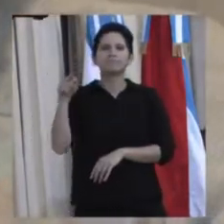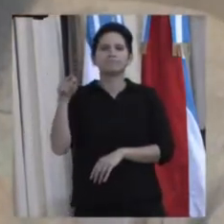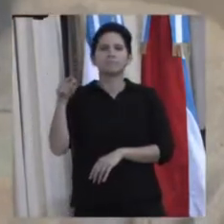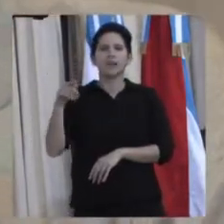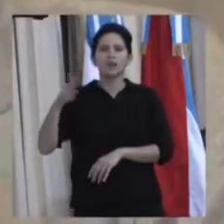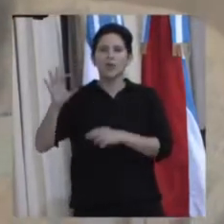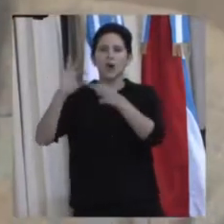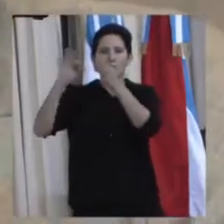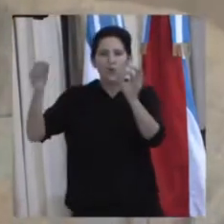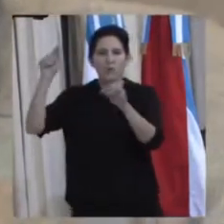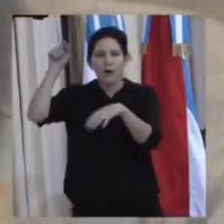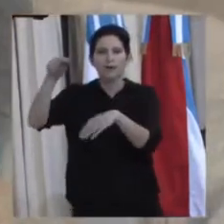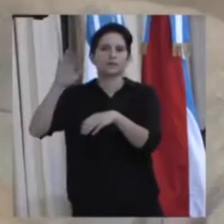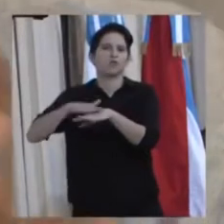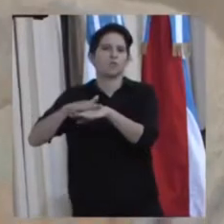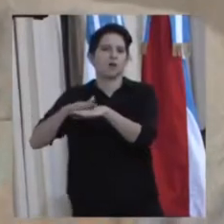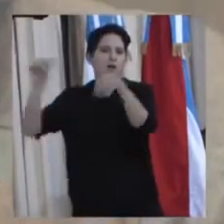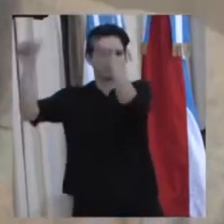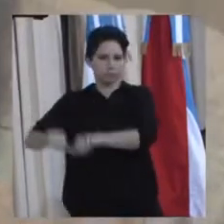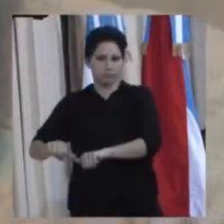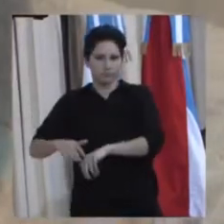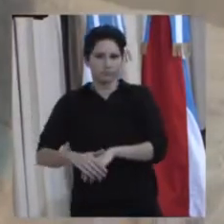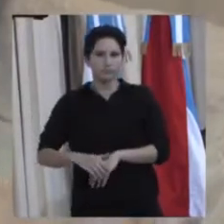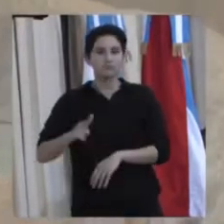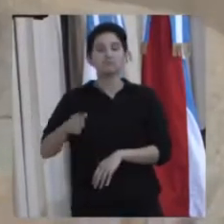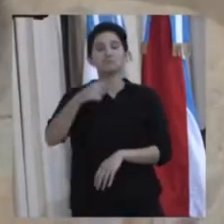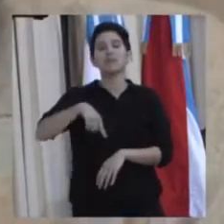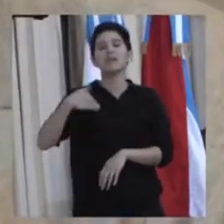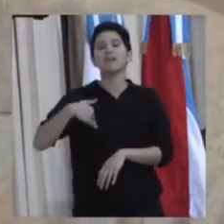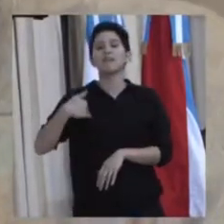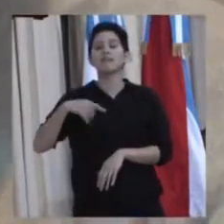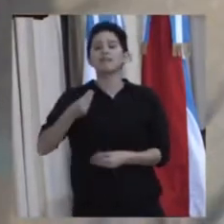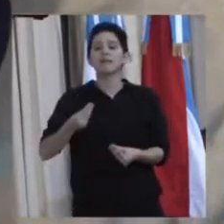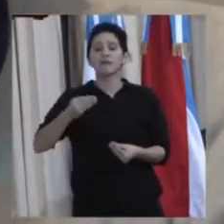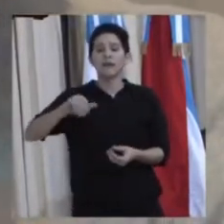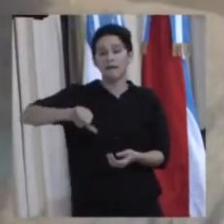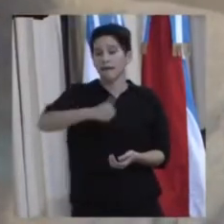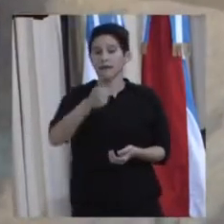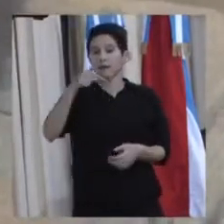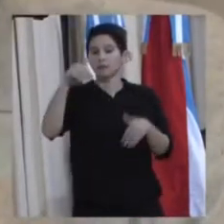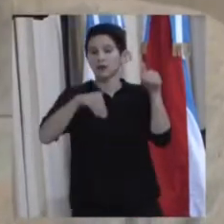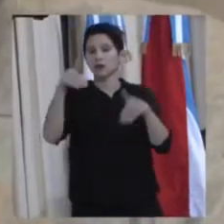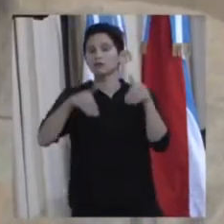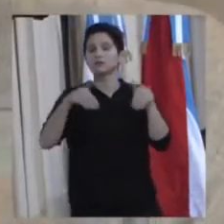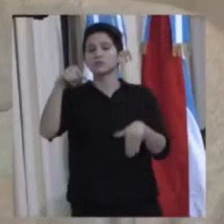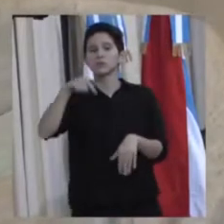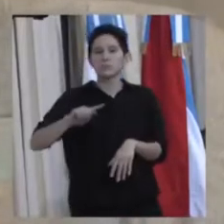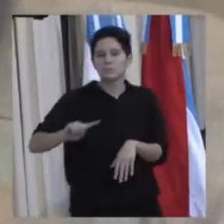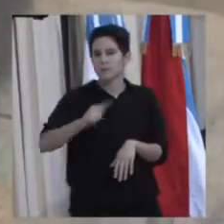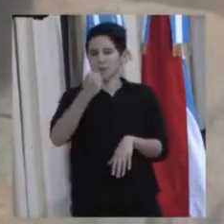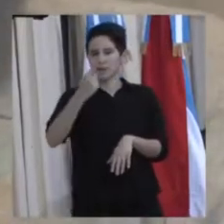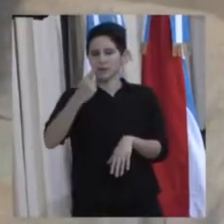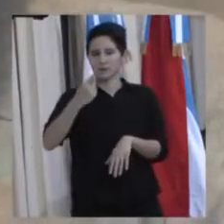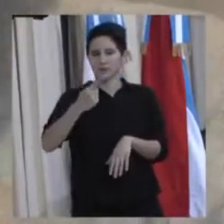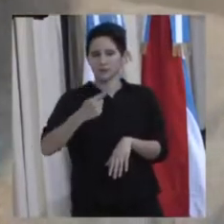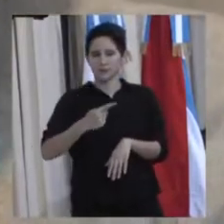a Europa a la devastación. En el plano nacional triunfa en las elecciones el candidato, por primera vez